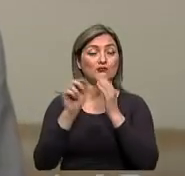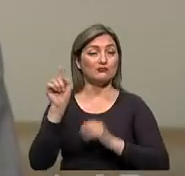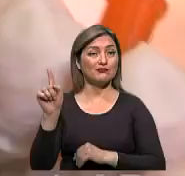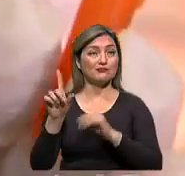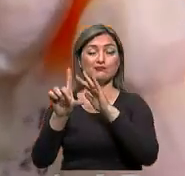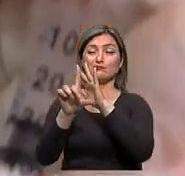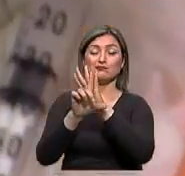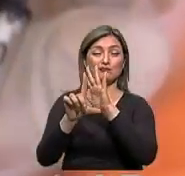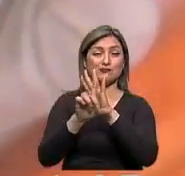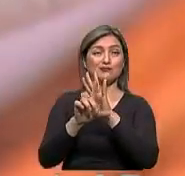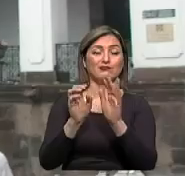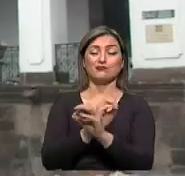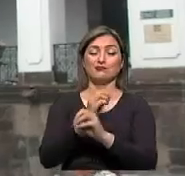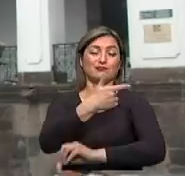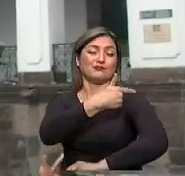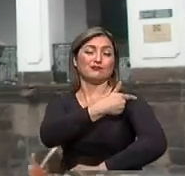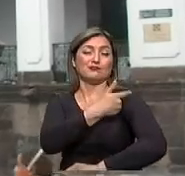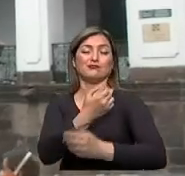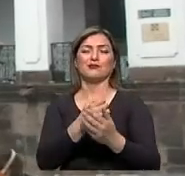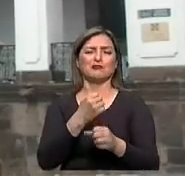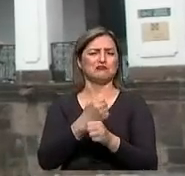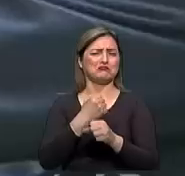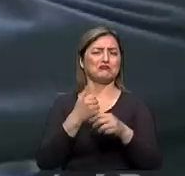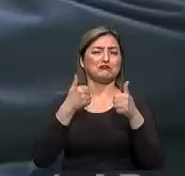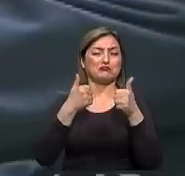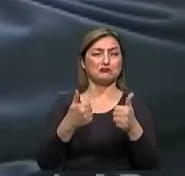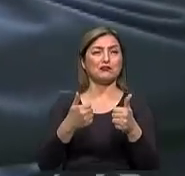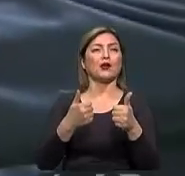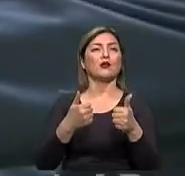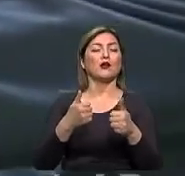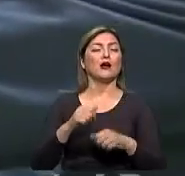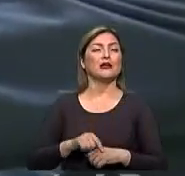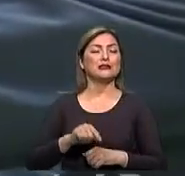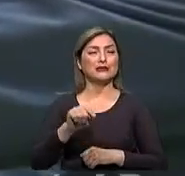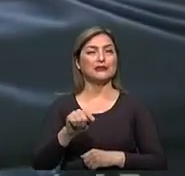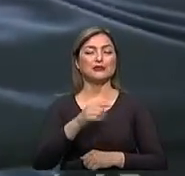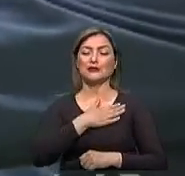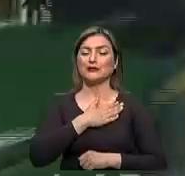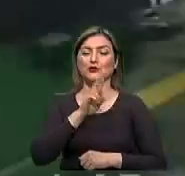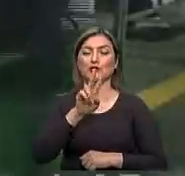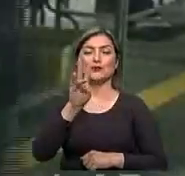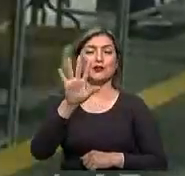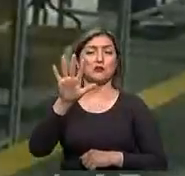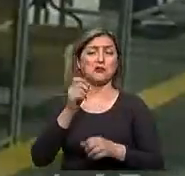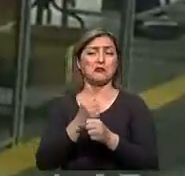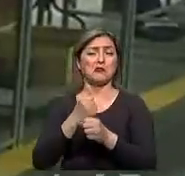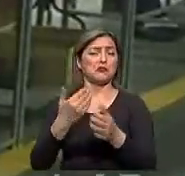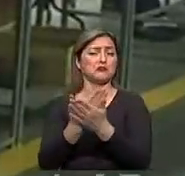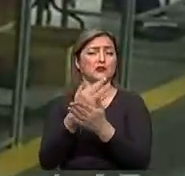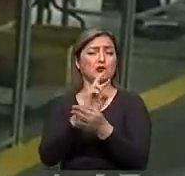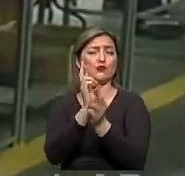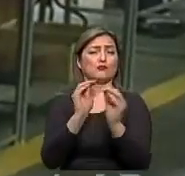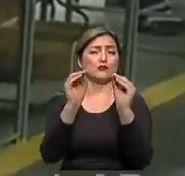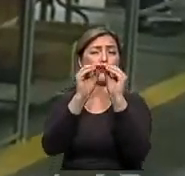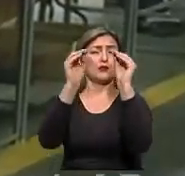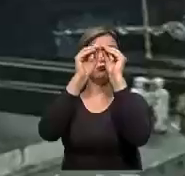ley, ya solo con la vacunación y la estabilidad y confianza, se generaron 275 mil empleos. Asegura que con las reformas podrán crear